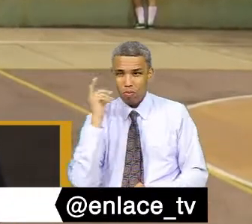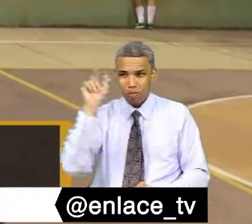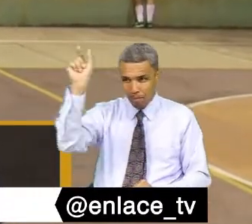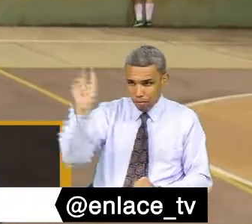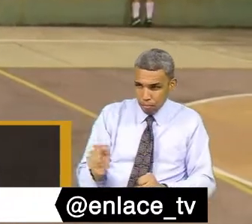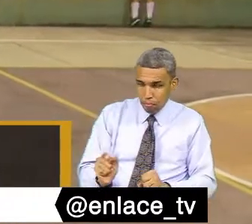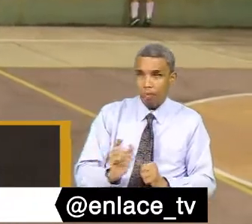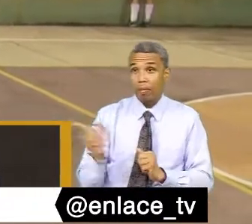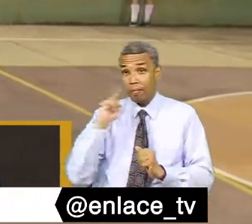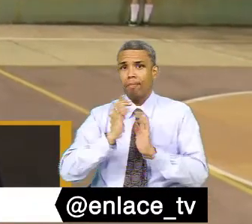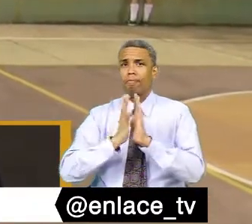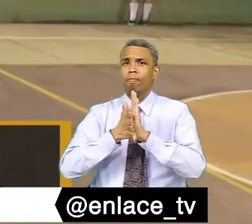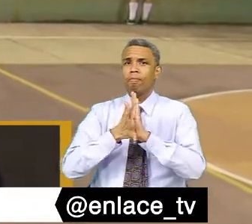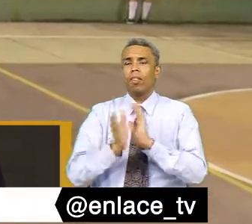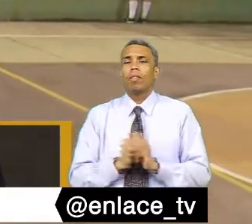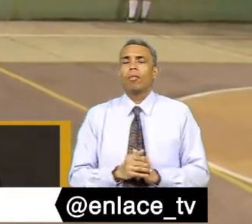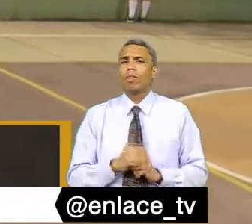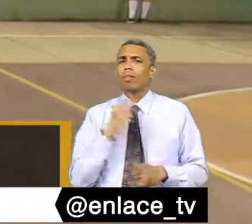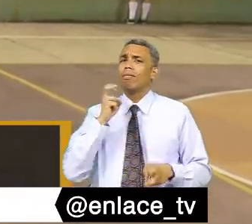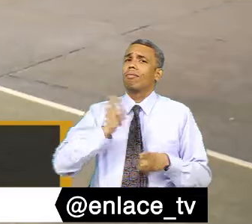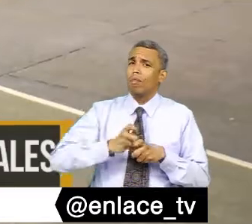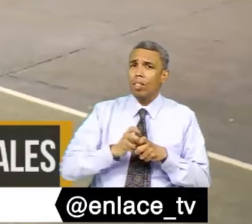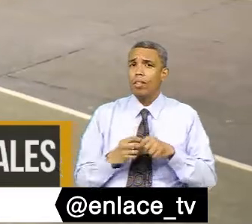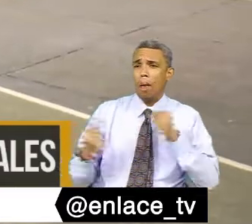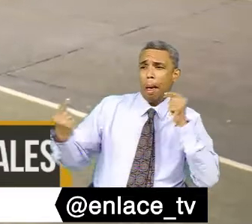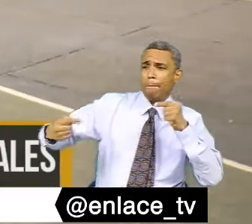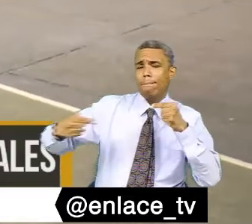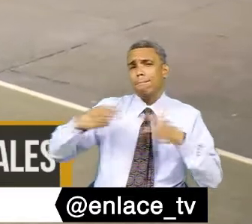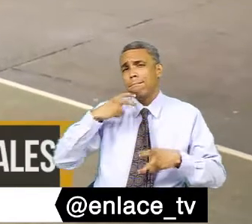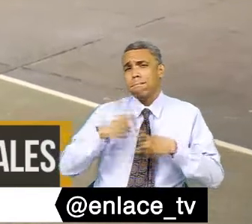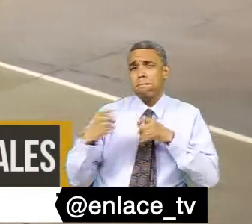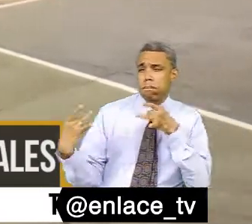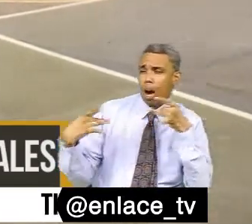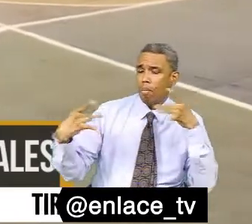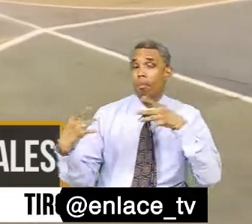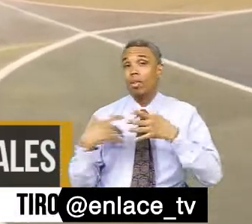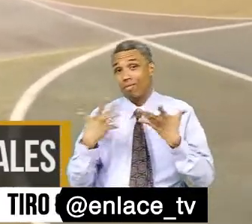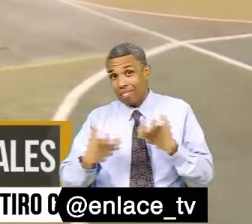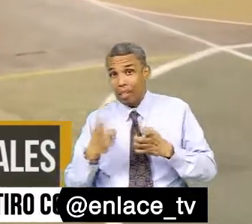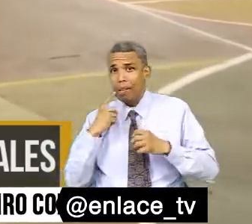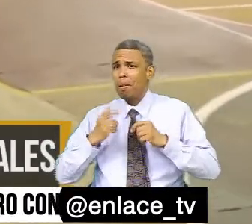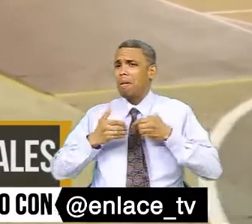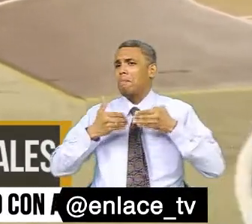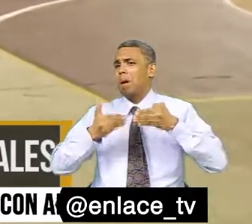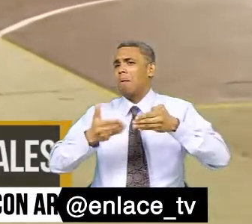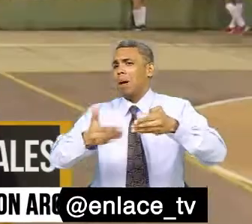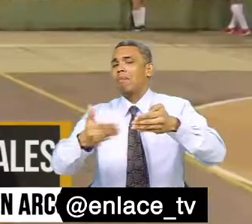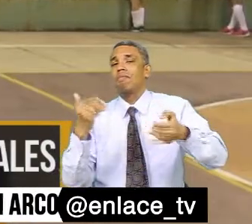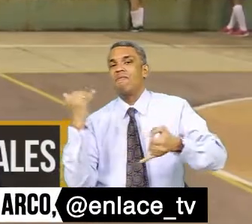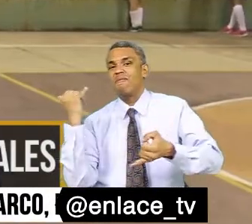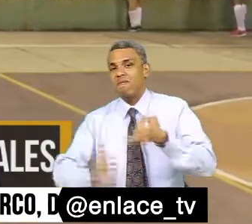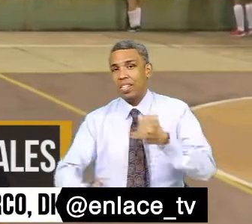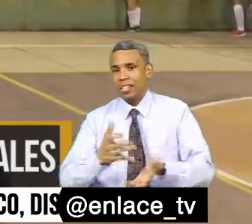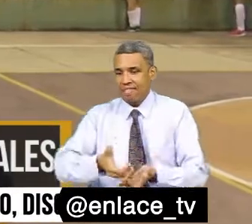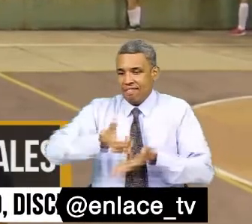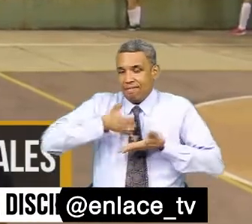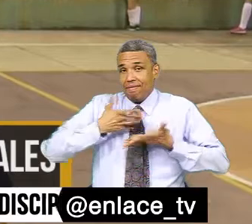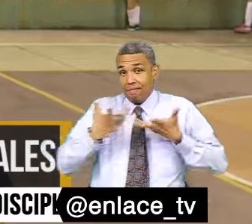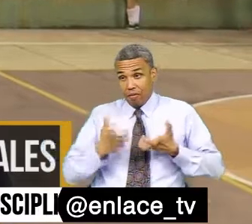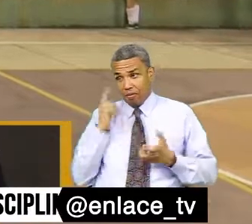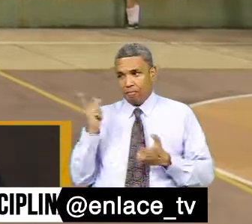partido difícil, pero la estamos dando toda para poder salir adelante y poder ganarnos este campeonato. Pues nos sentimos muy bien, excelente, porque me